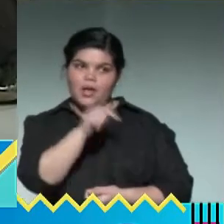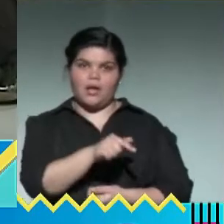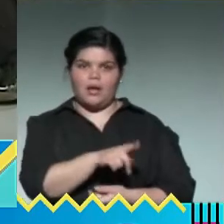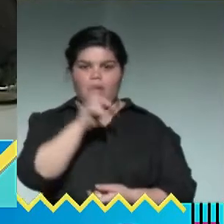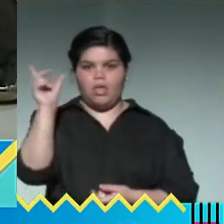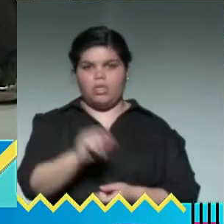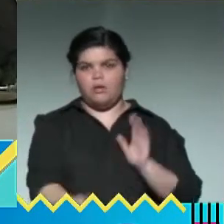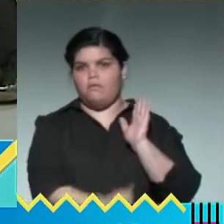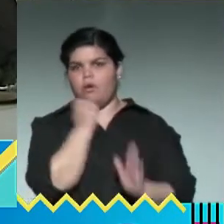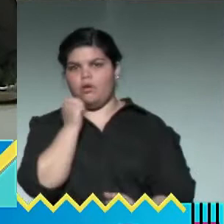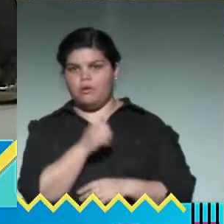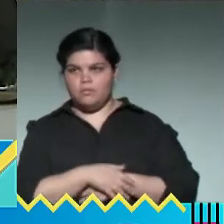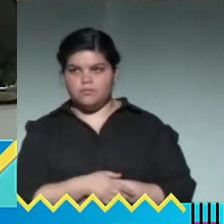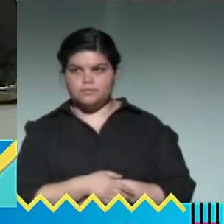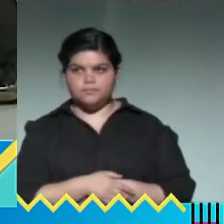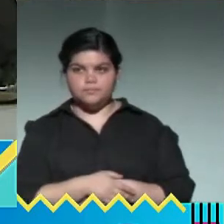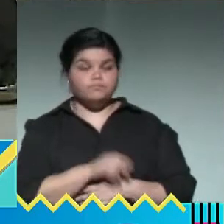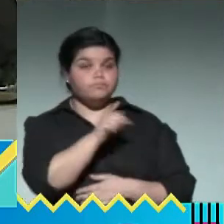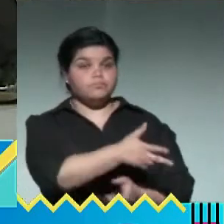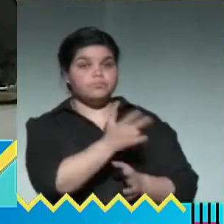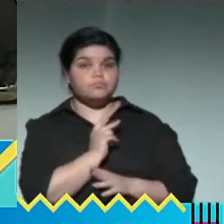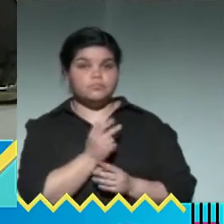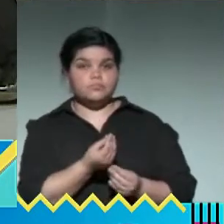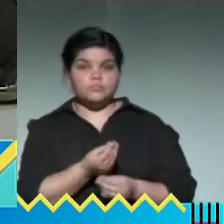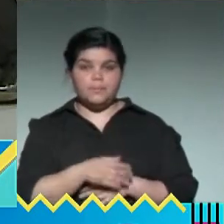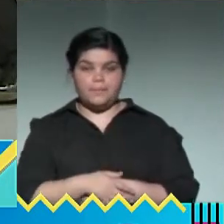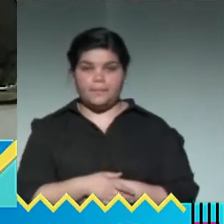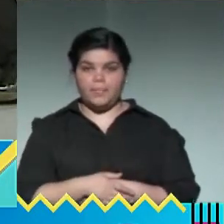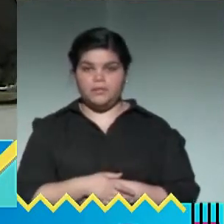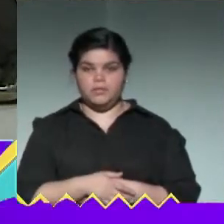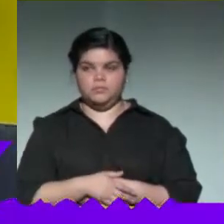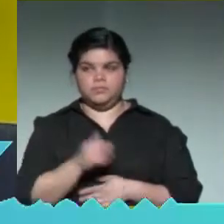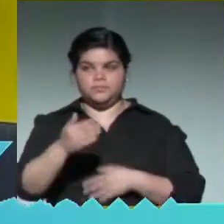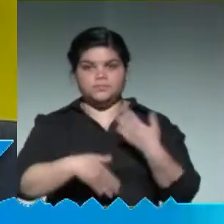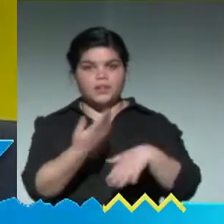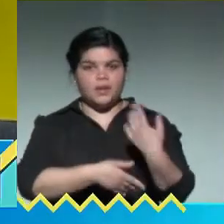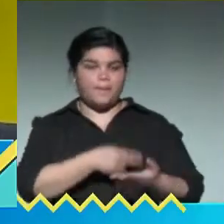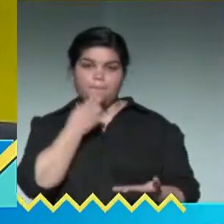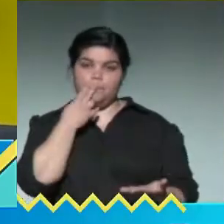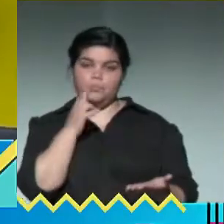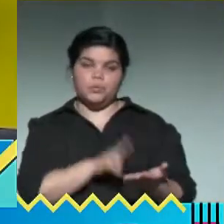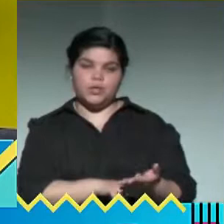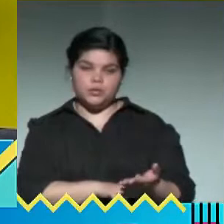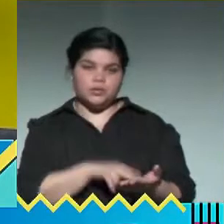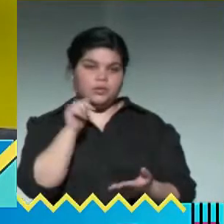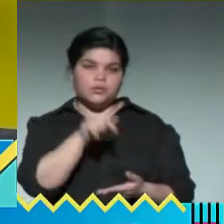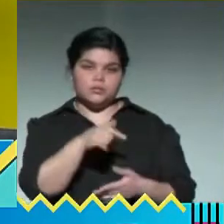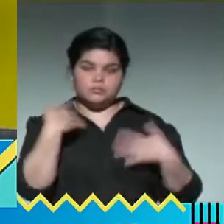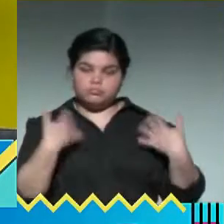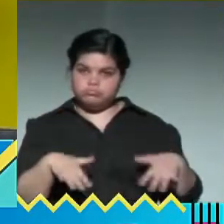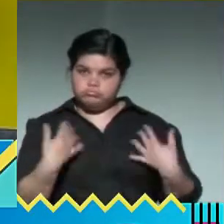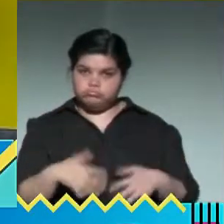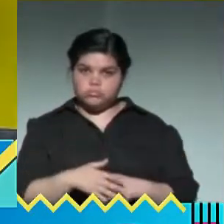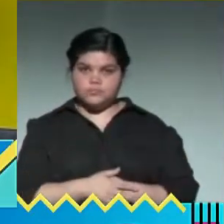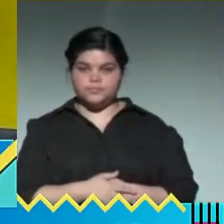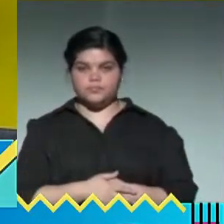acá. Sí. No, bueno, a ver, digo, estamos en una gran discusión en todo el sistema impositivo. Yo creo que lo